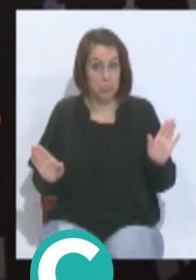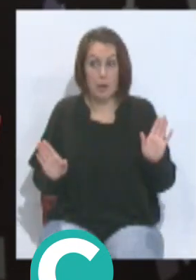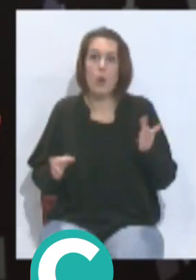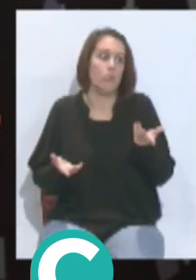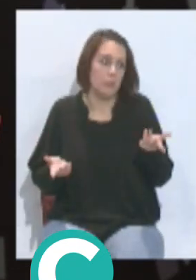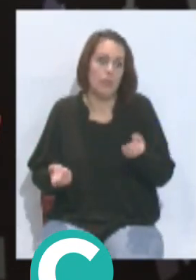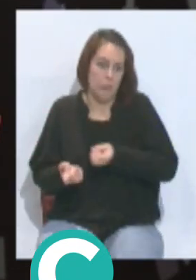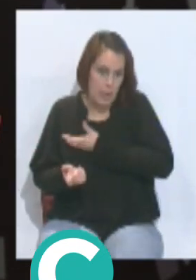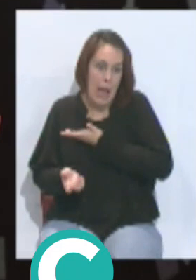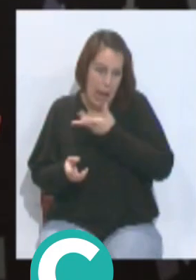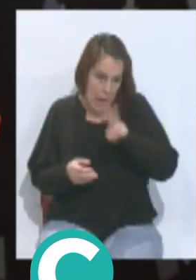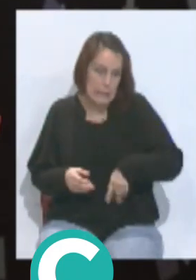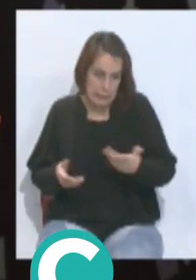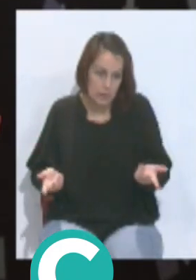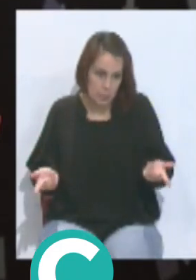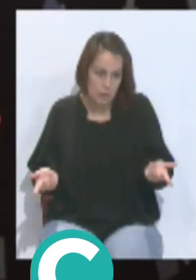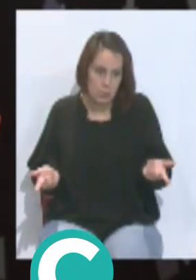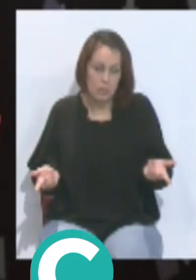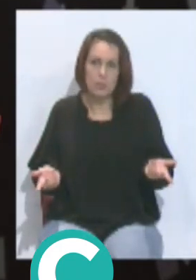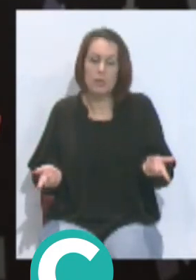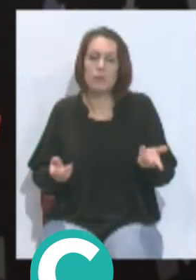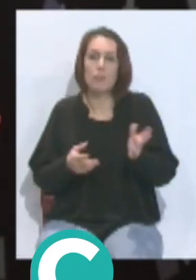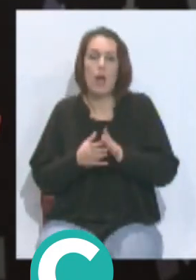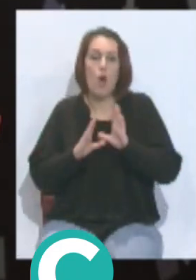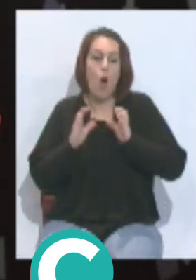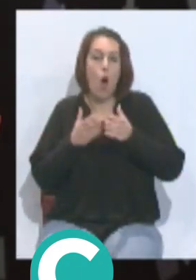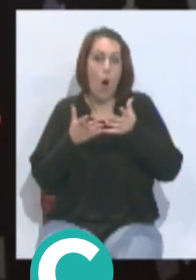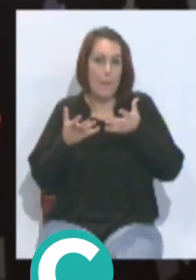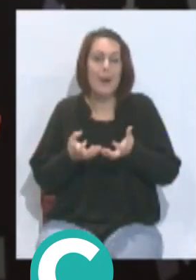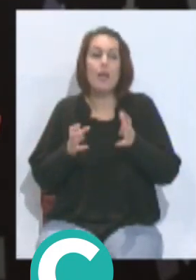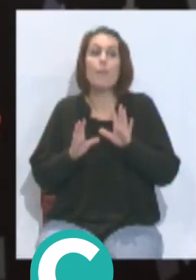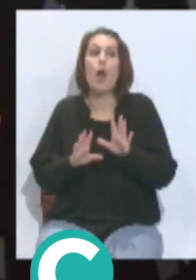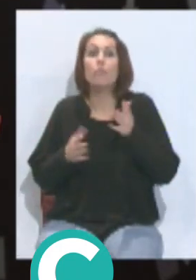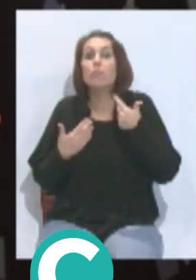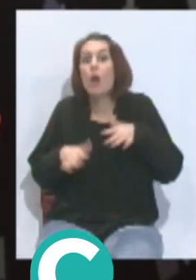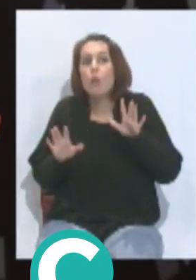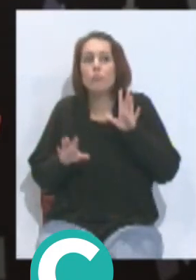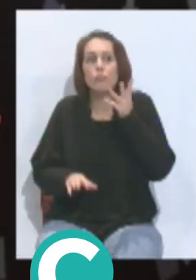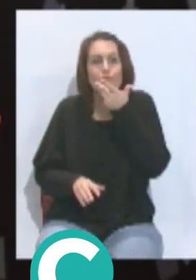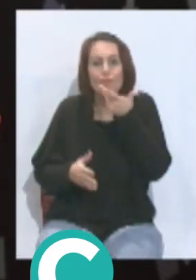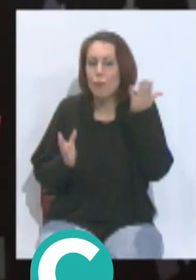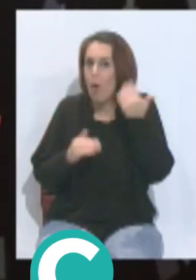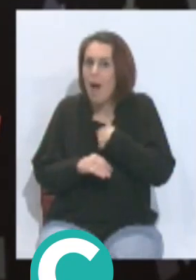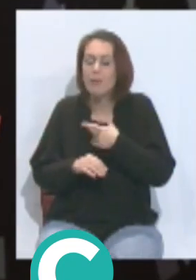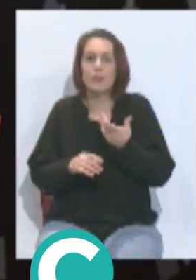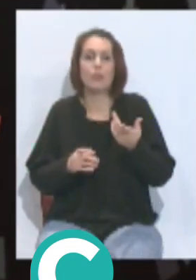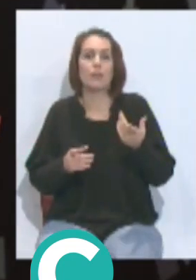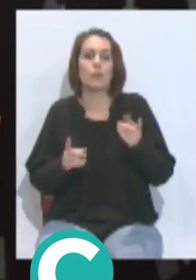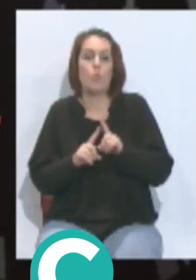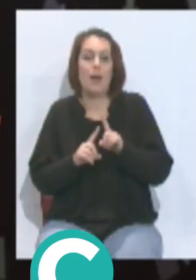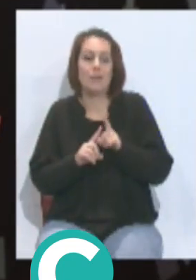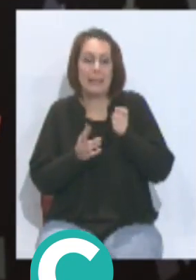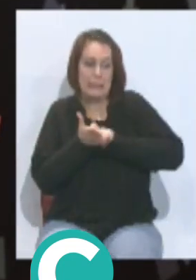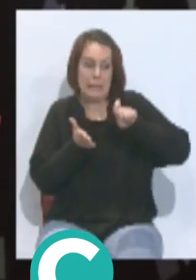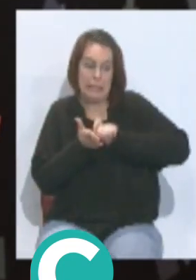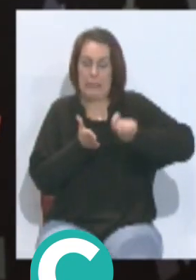simplemente, que es aficionada a la comparsa en este caso, pero que a lo mejor no tiene conocimiento ni se ha puesto nunca a